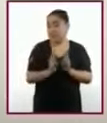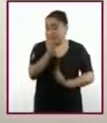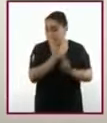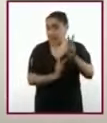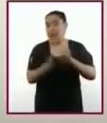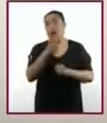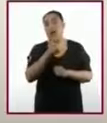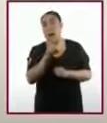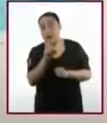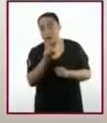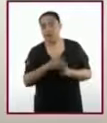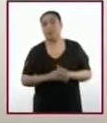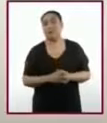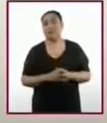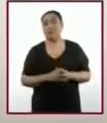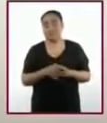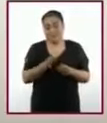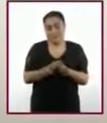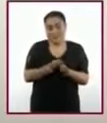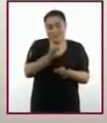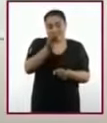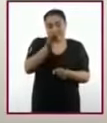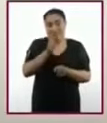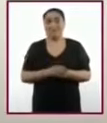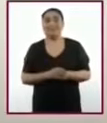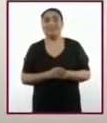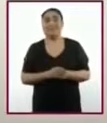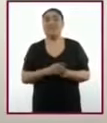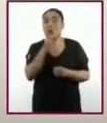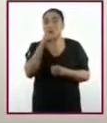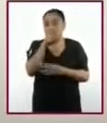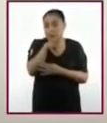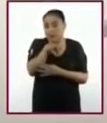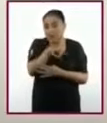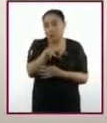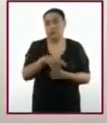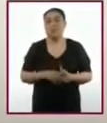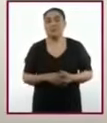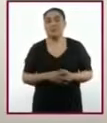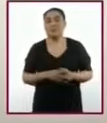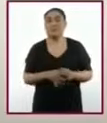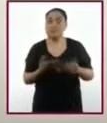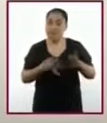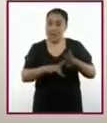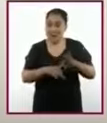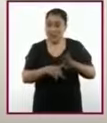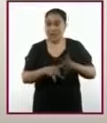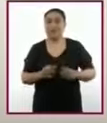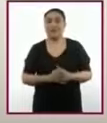agua, un tubo de ensayo, una lámpara y un reloj.